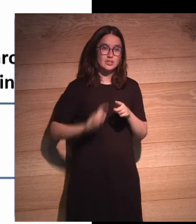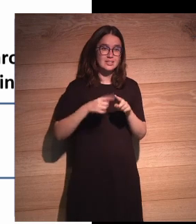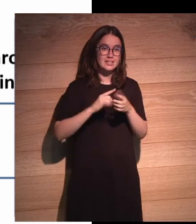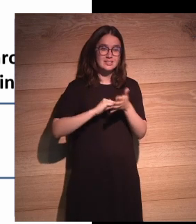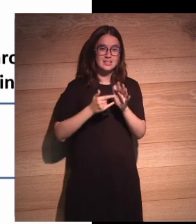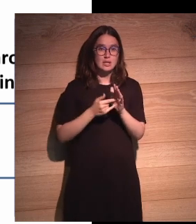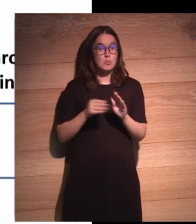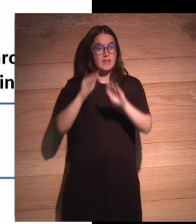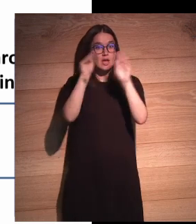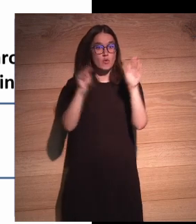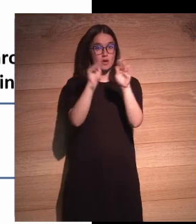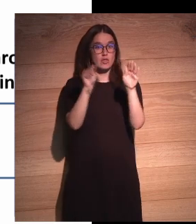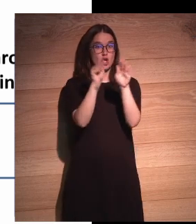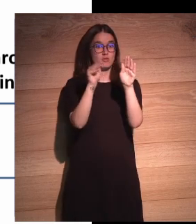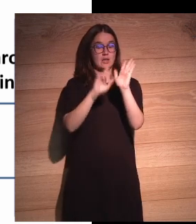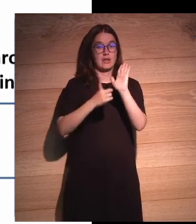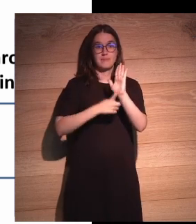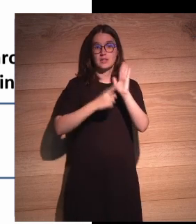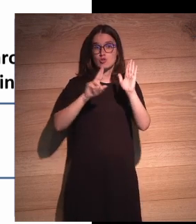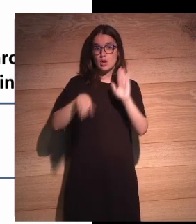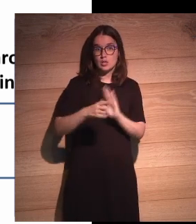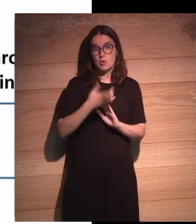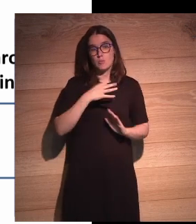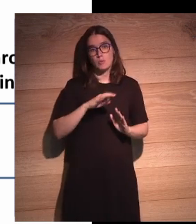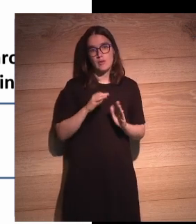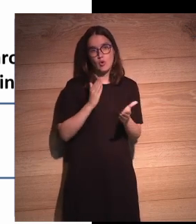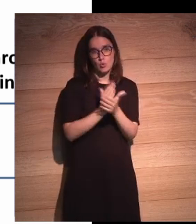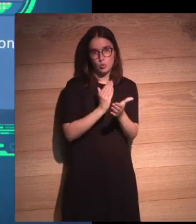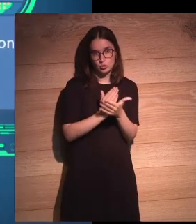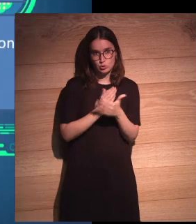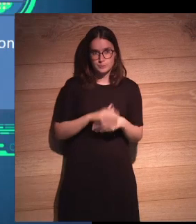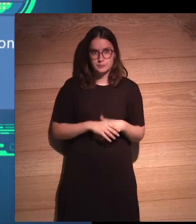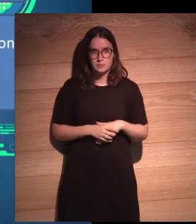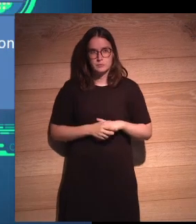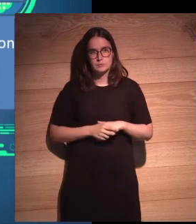la educación no formal, incluso la educación a través de MOOCs.